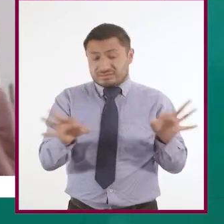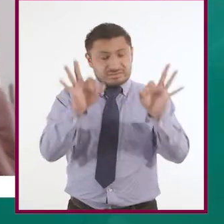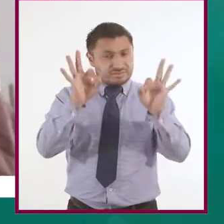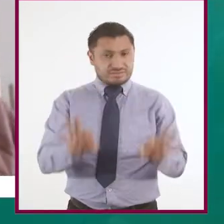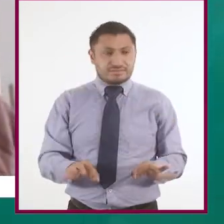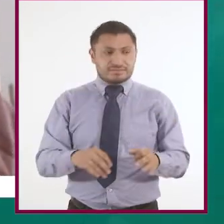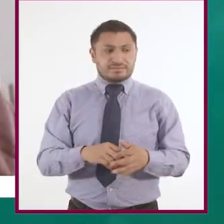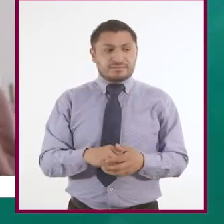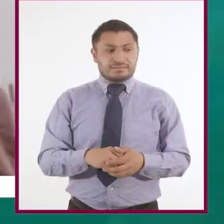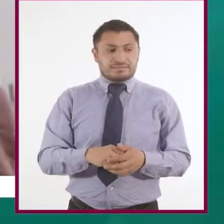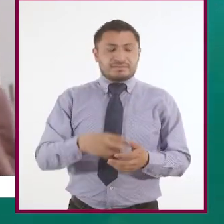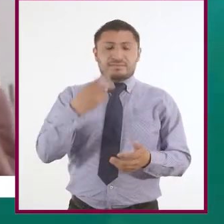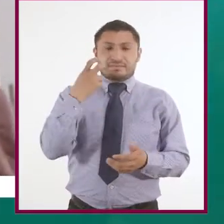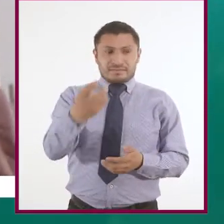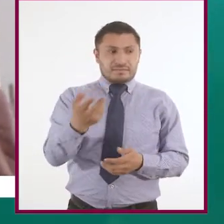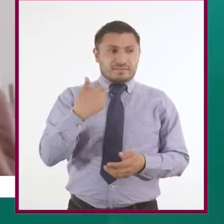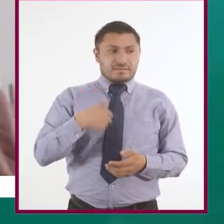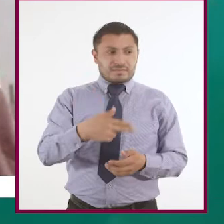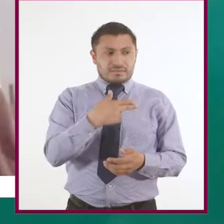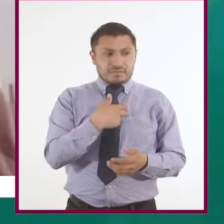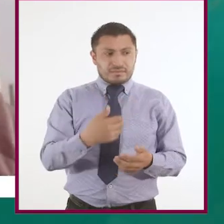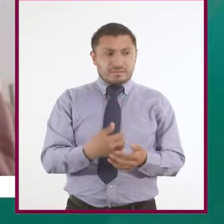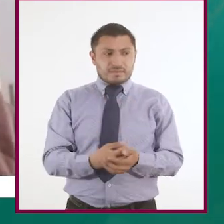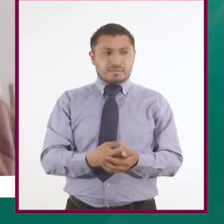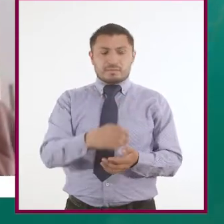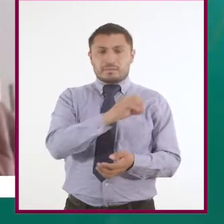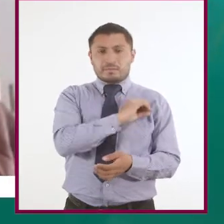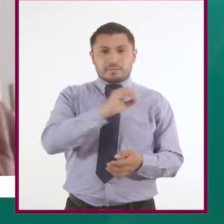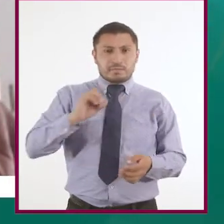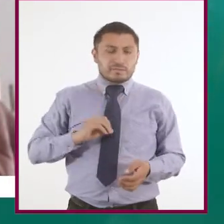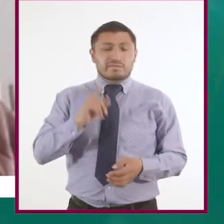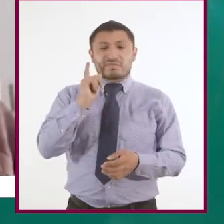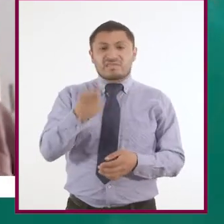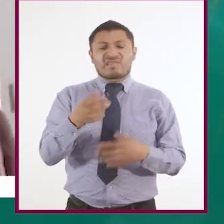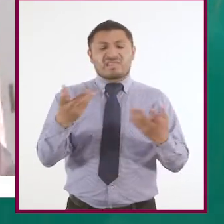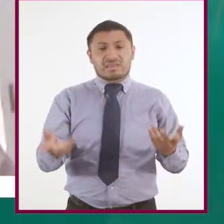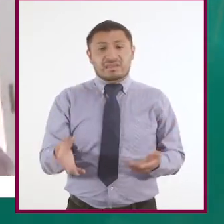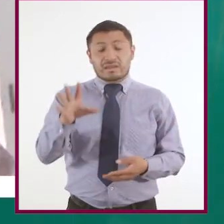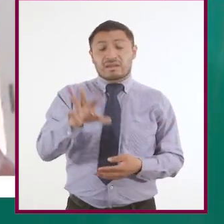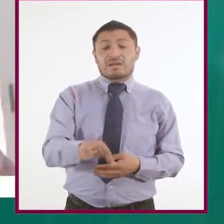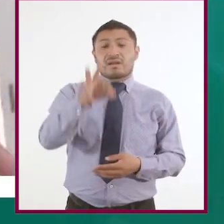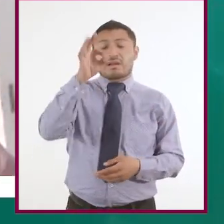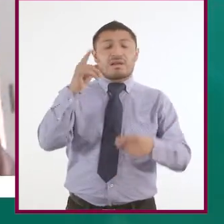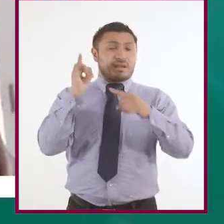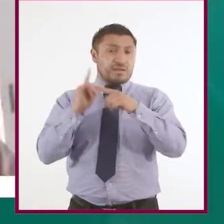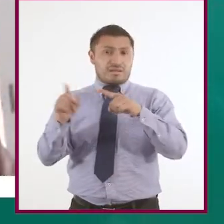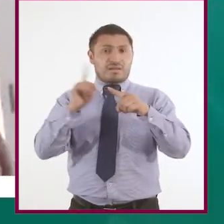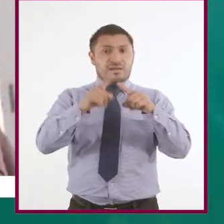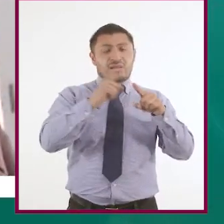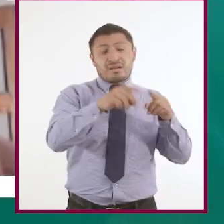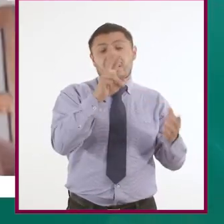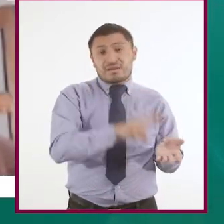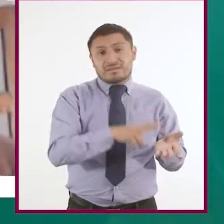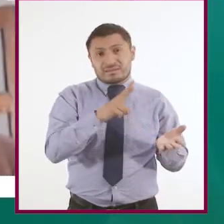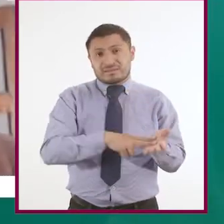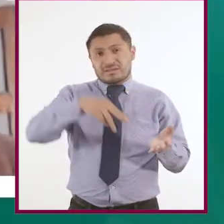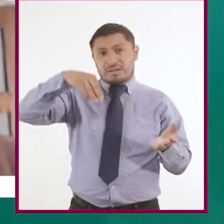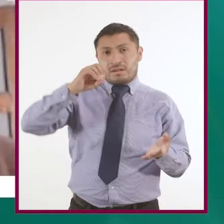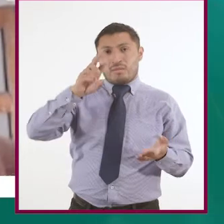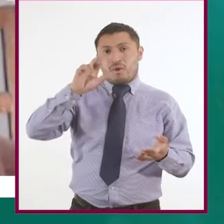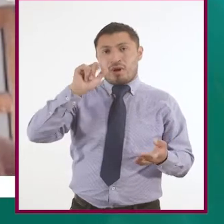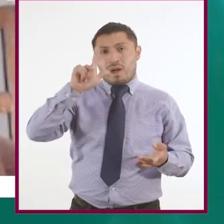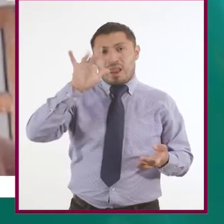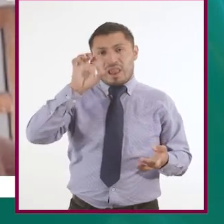definitiva. Y estamos obligados a escoger entre distintos valores morales. Bueno, desde